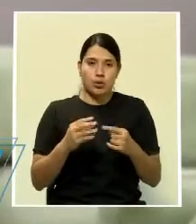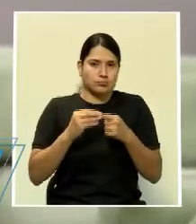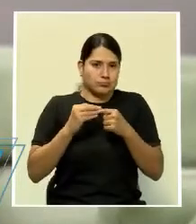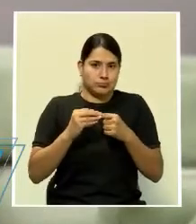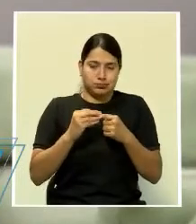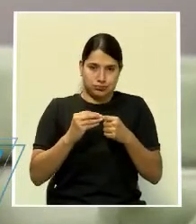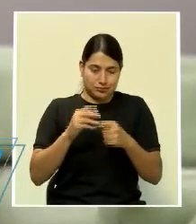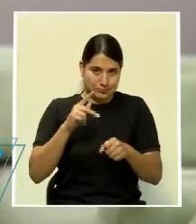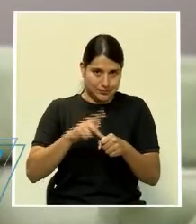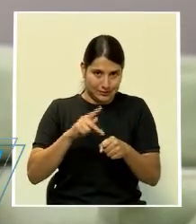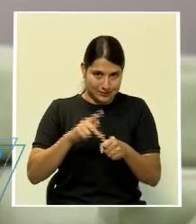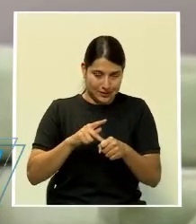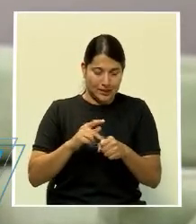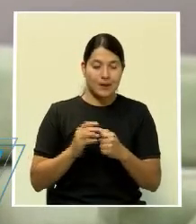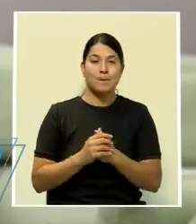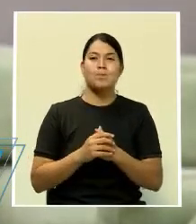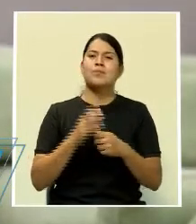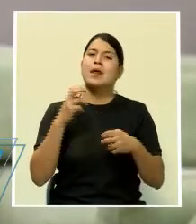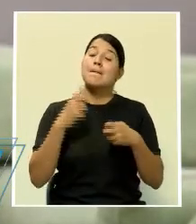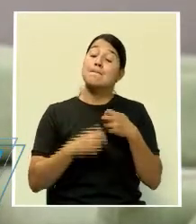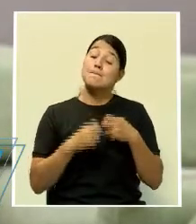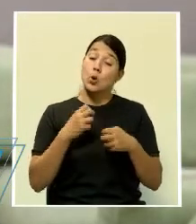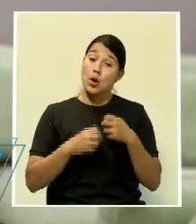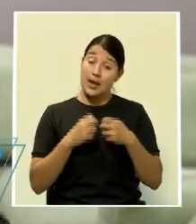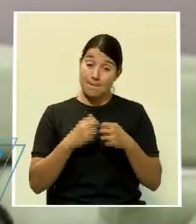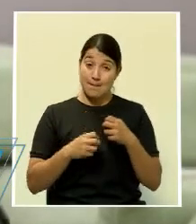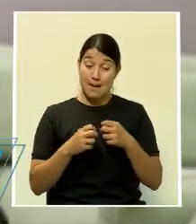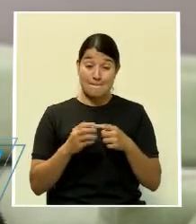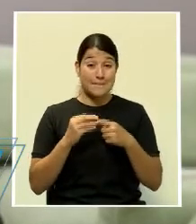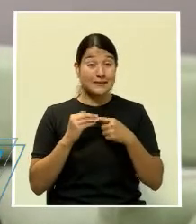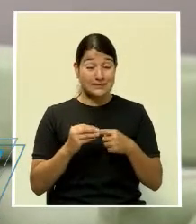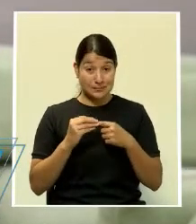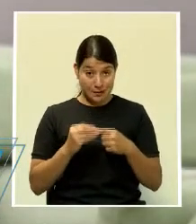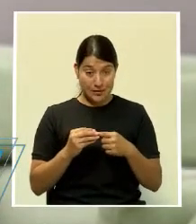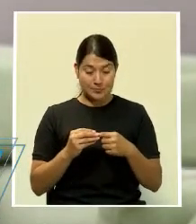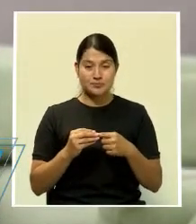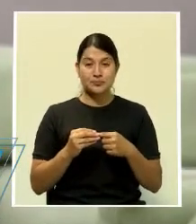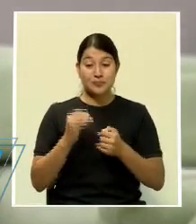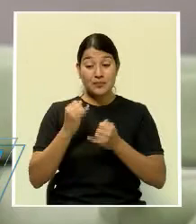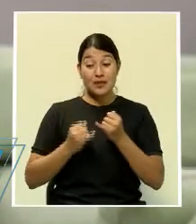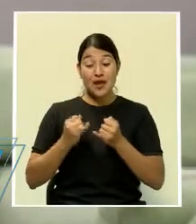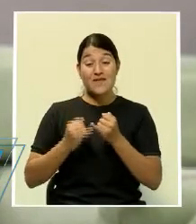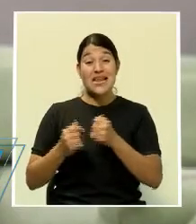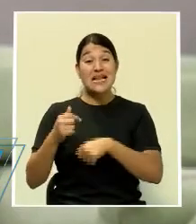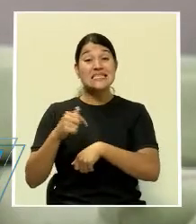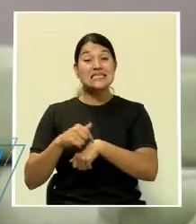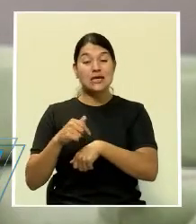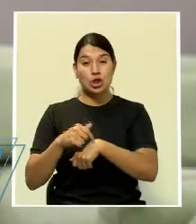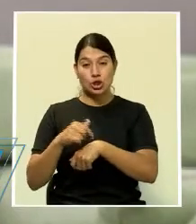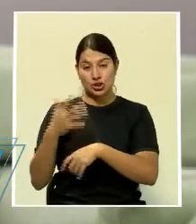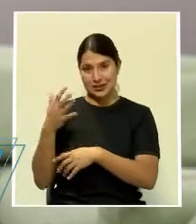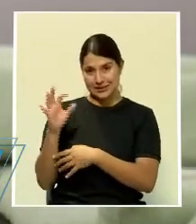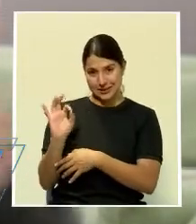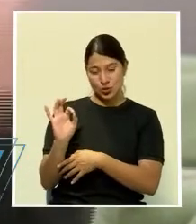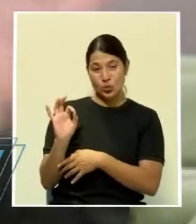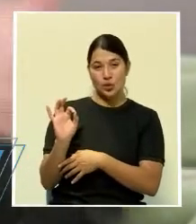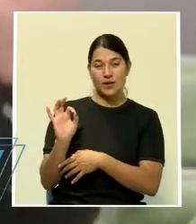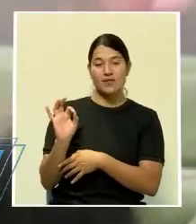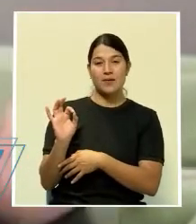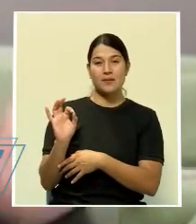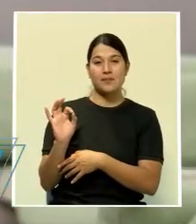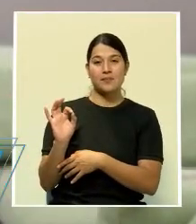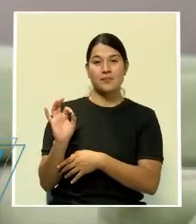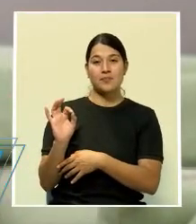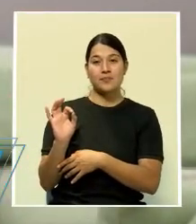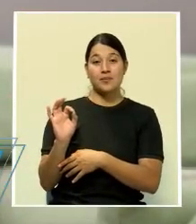protagonista. El problema particular es que a partir de finales del siglo XIX, el